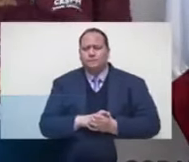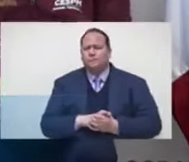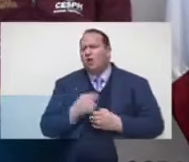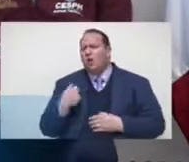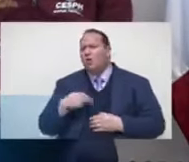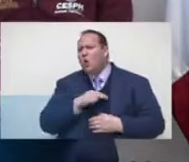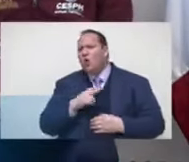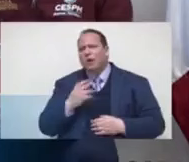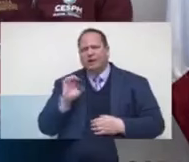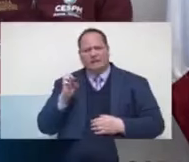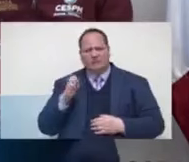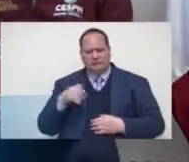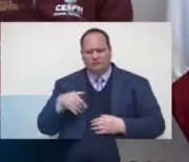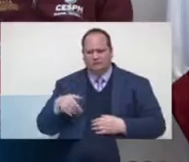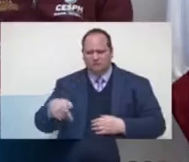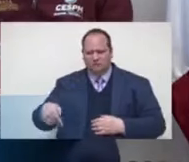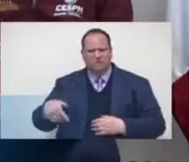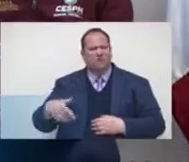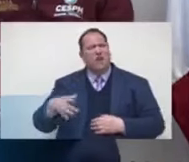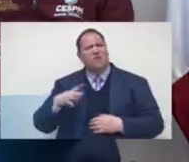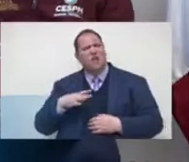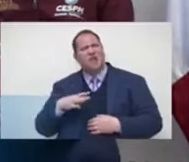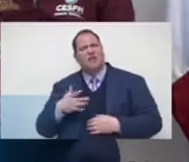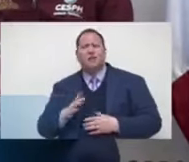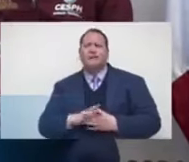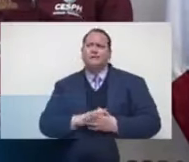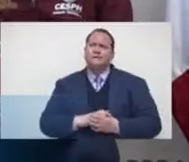traemos en enero, son